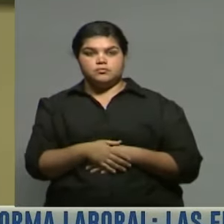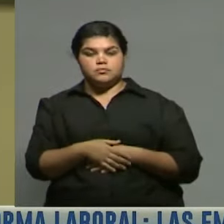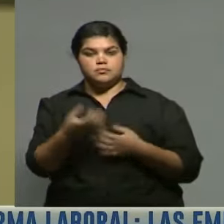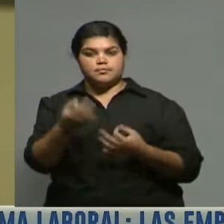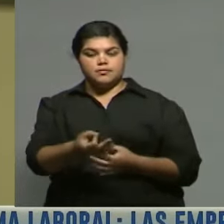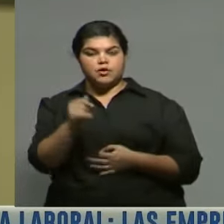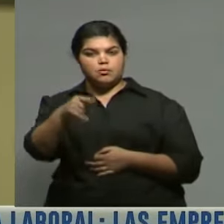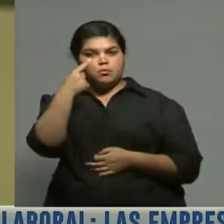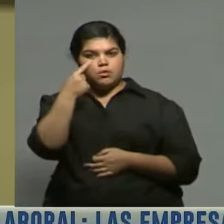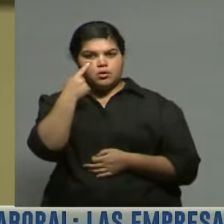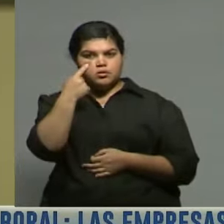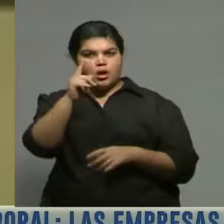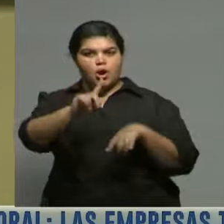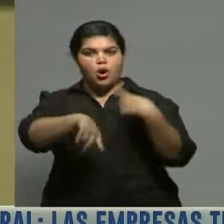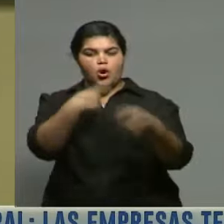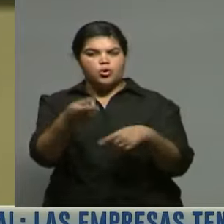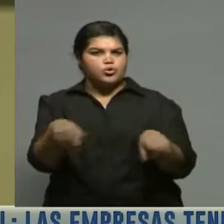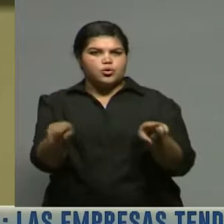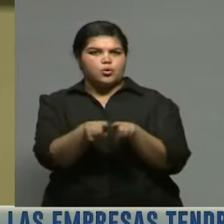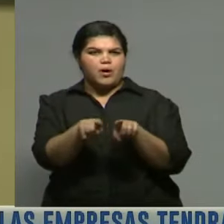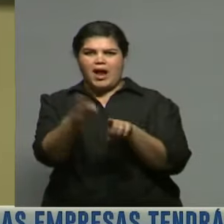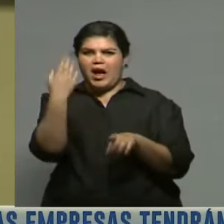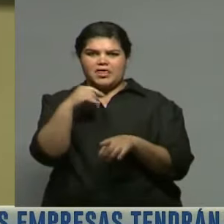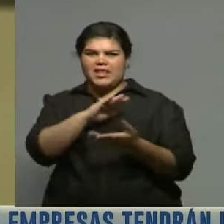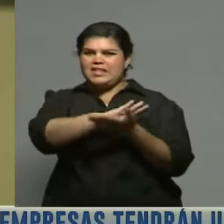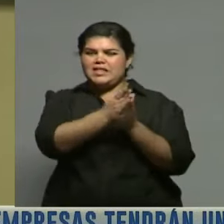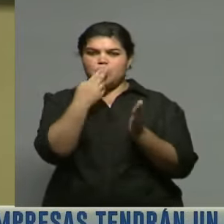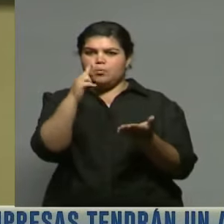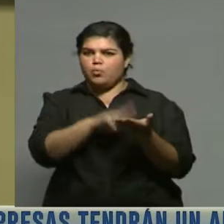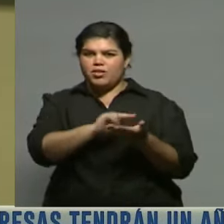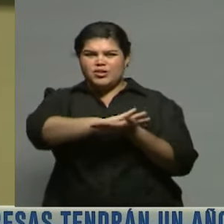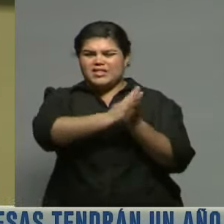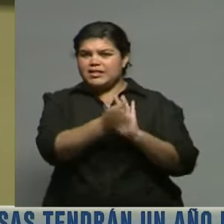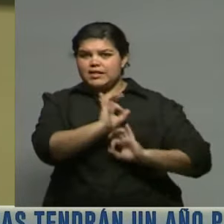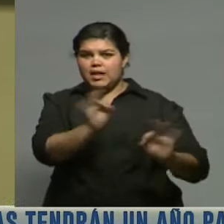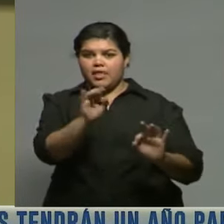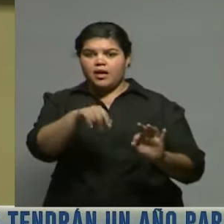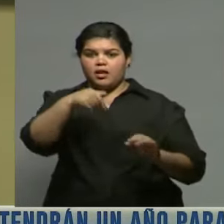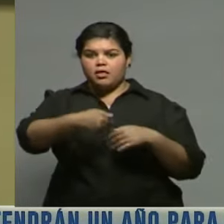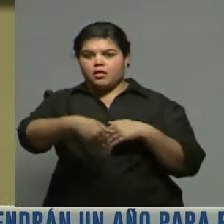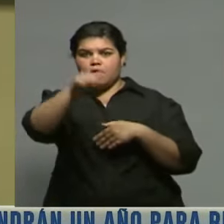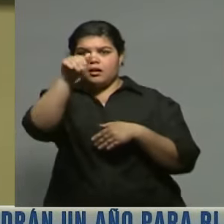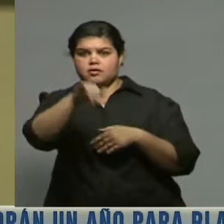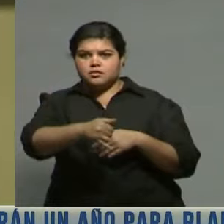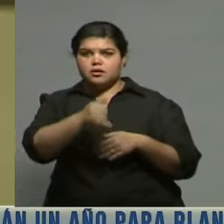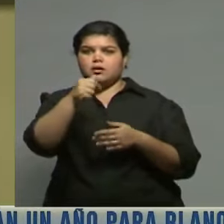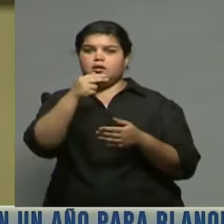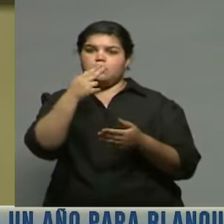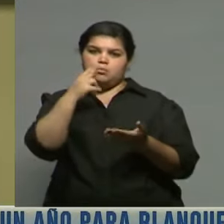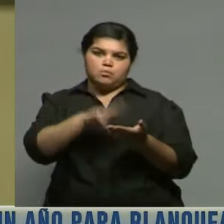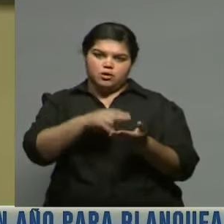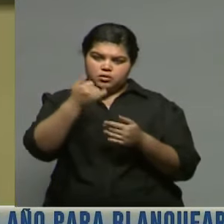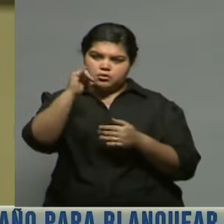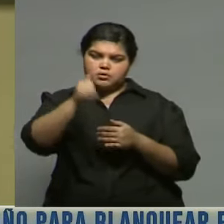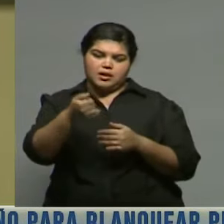sector, tenés conocimiento, que haya sido afectado de esta forma, digamos, que no tenía ningún tipo de impuesto y ahora lo va a empezar a tener o lo empezaría a tener, digamos, en caso de que